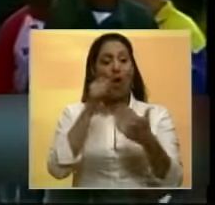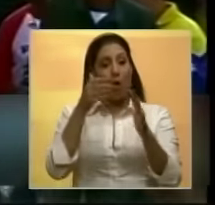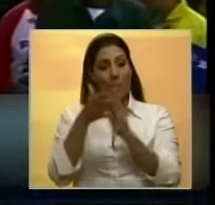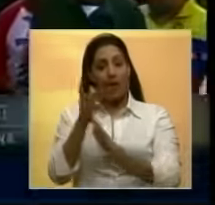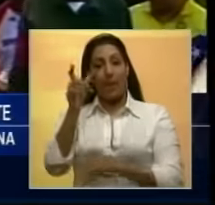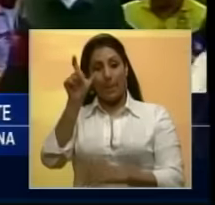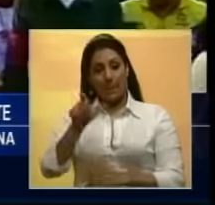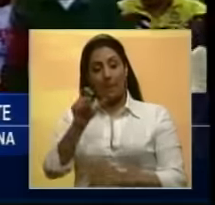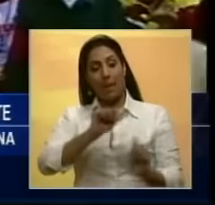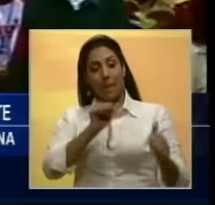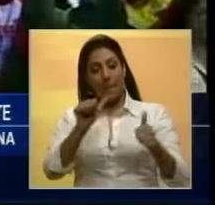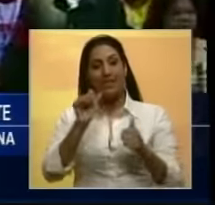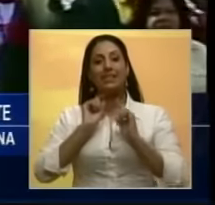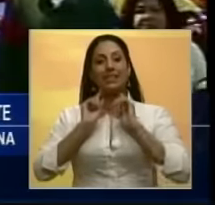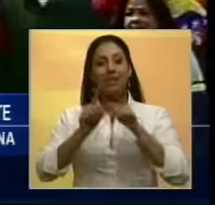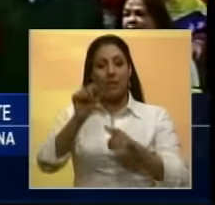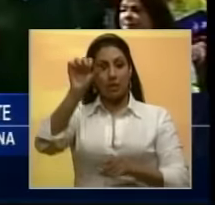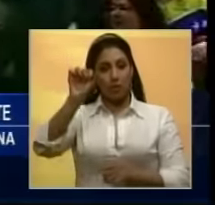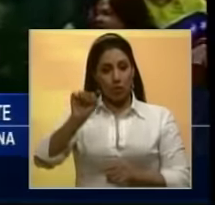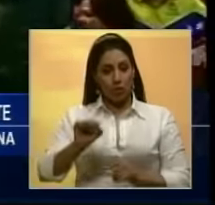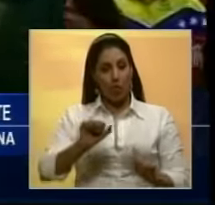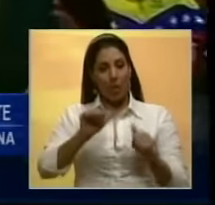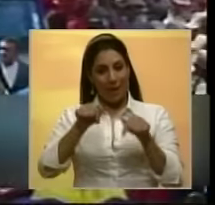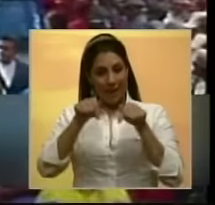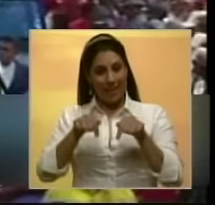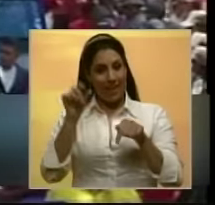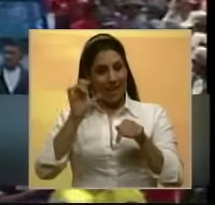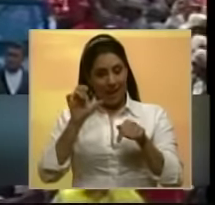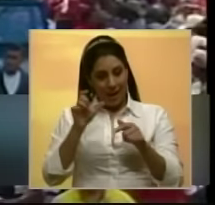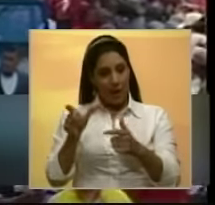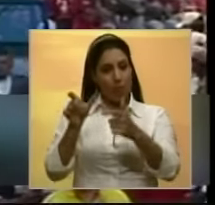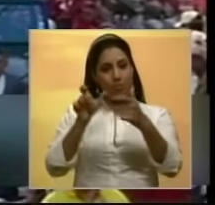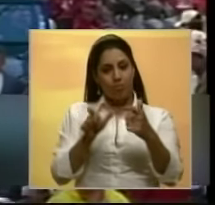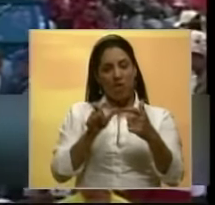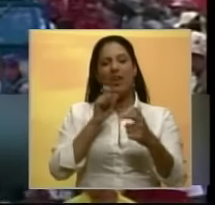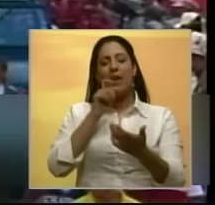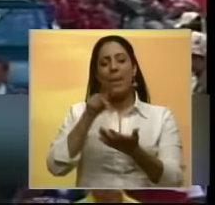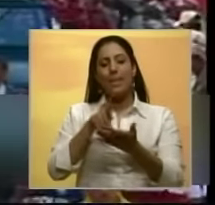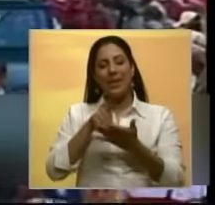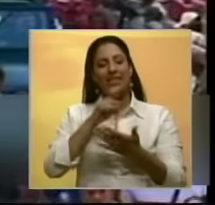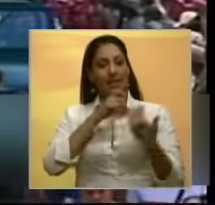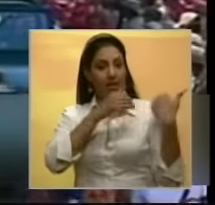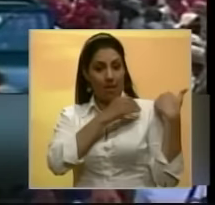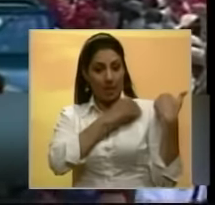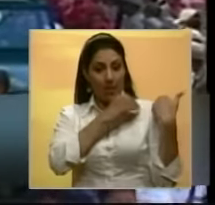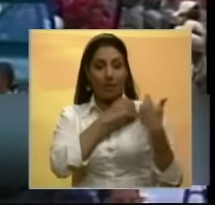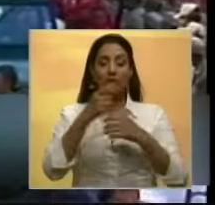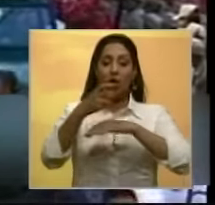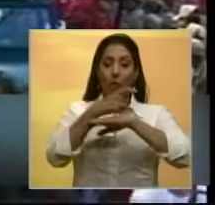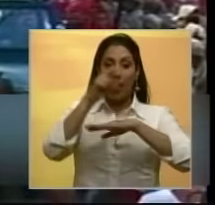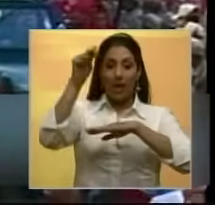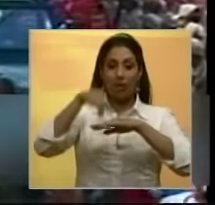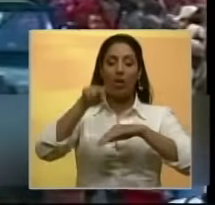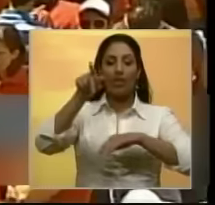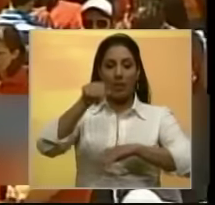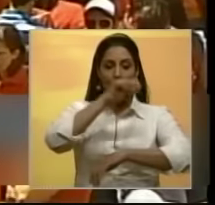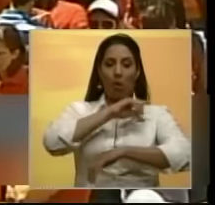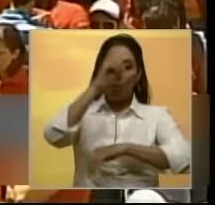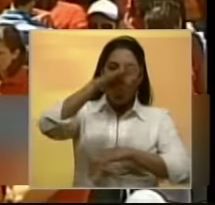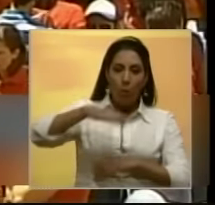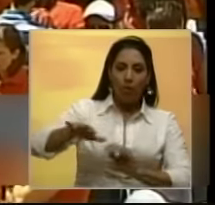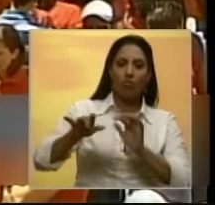Fabricio Ojeda comenzó en el Cementerio General del Sur, aquí en Caracas, con la presencia de representantes del Gobierno Nacional y el Poder